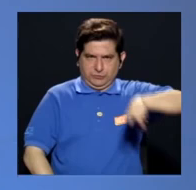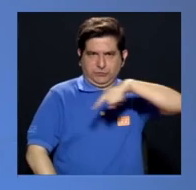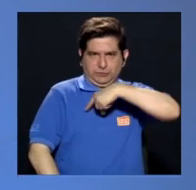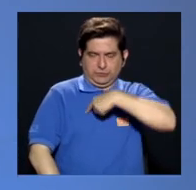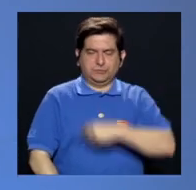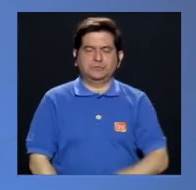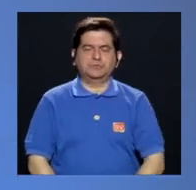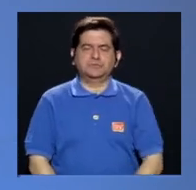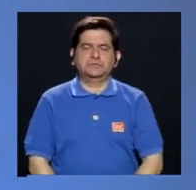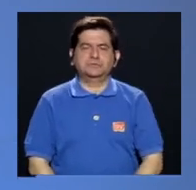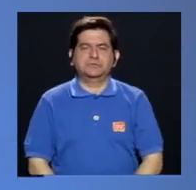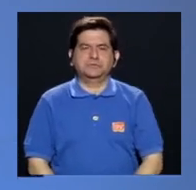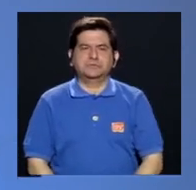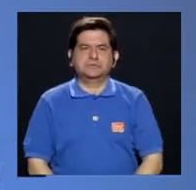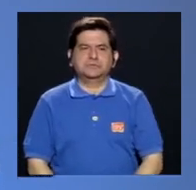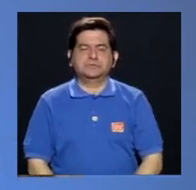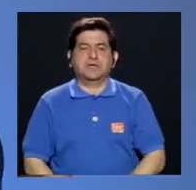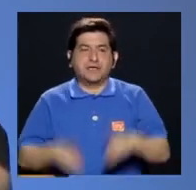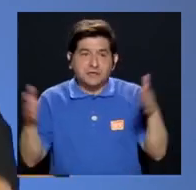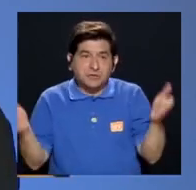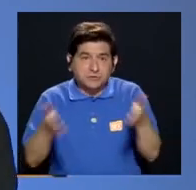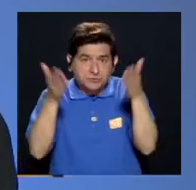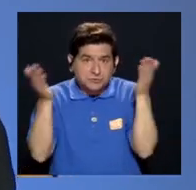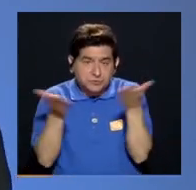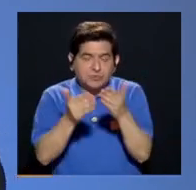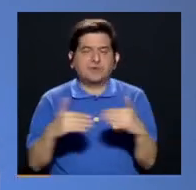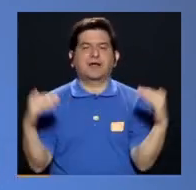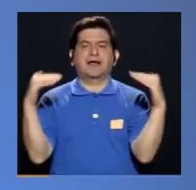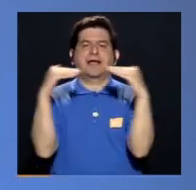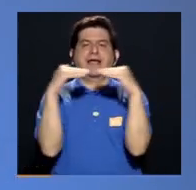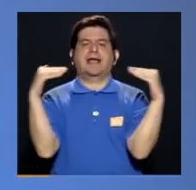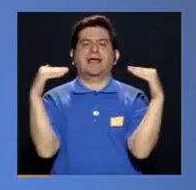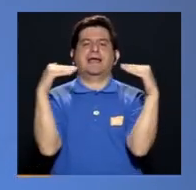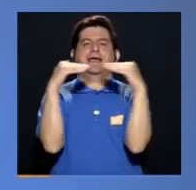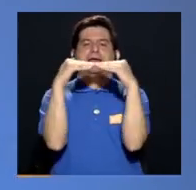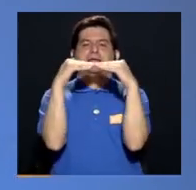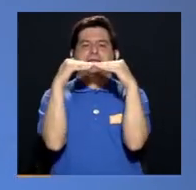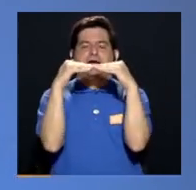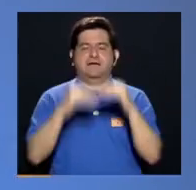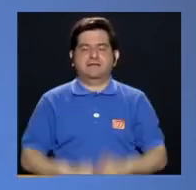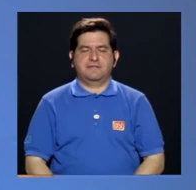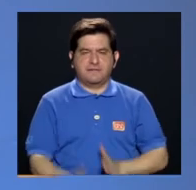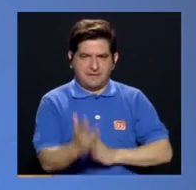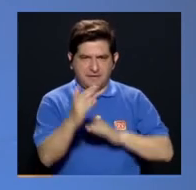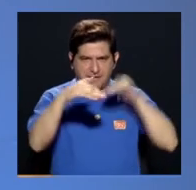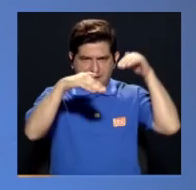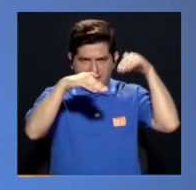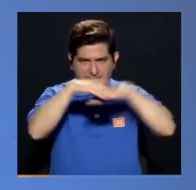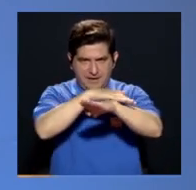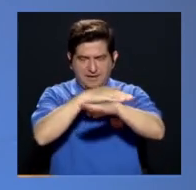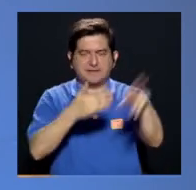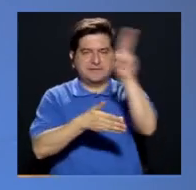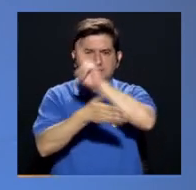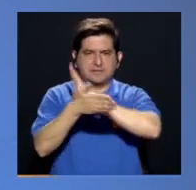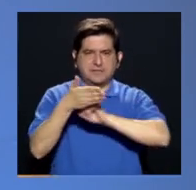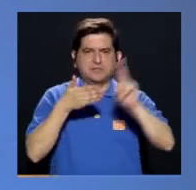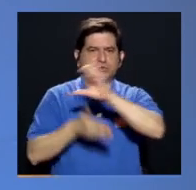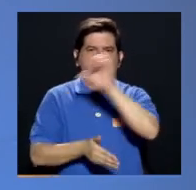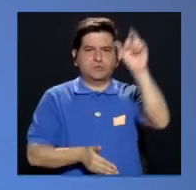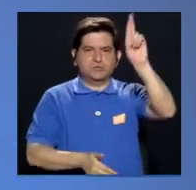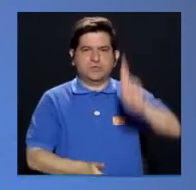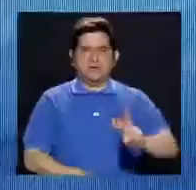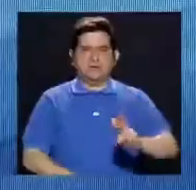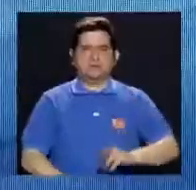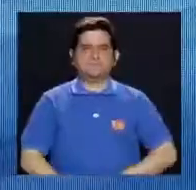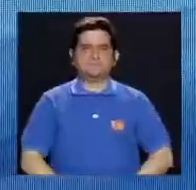es la promoción de la equidad en el ingreso a la Universidad de Costa